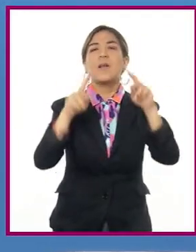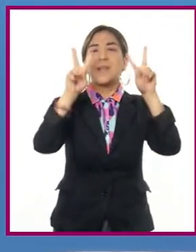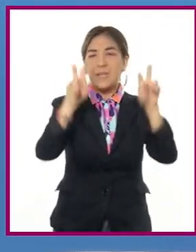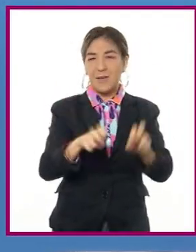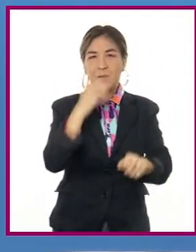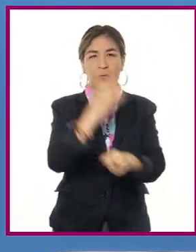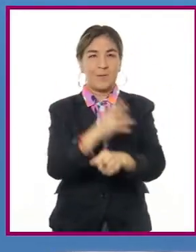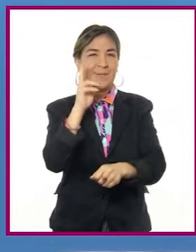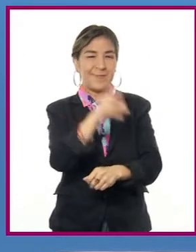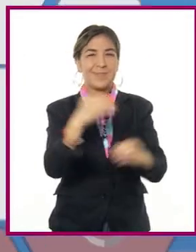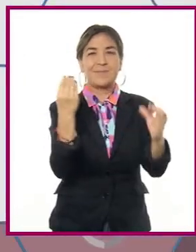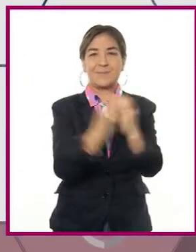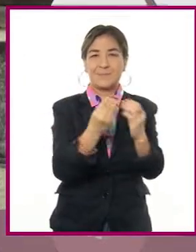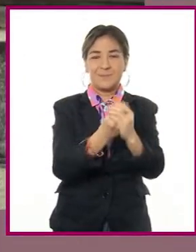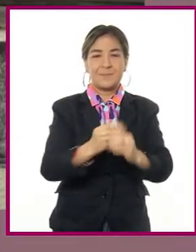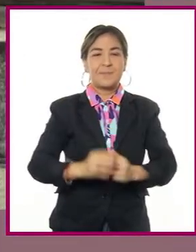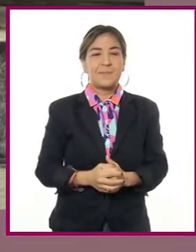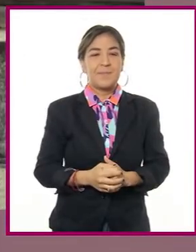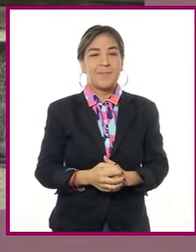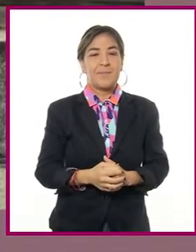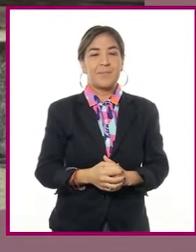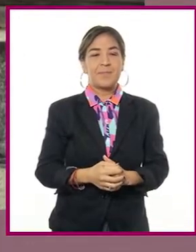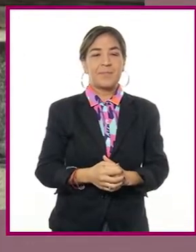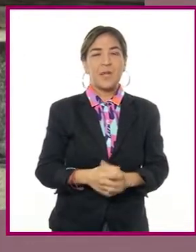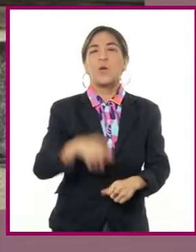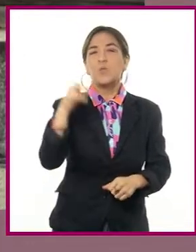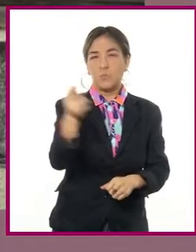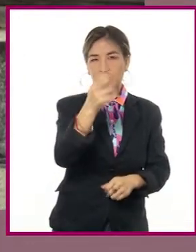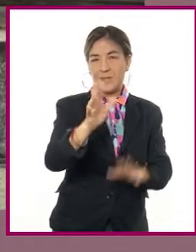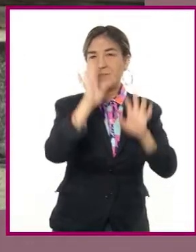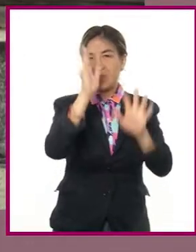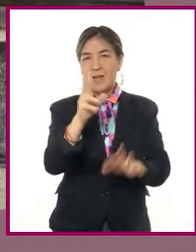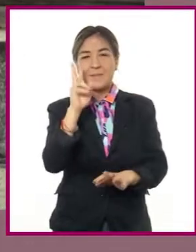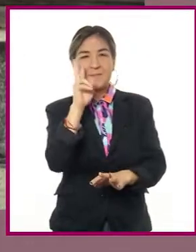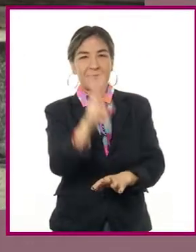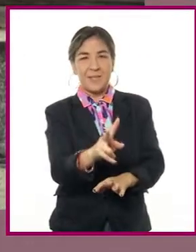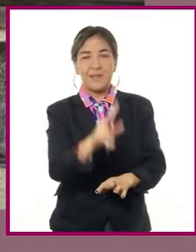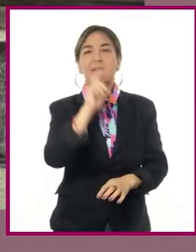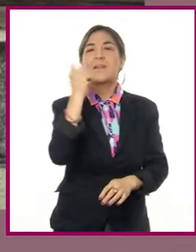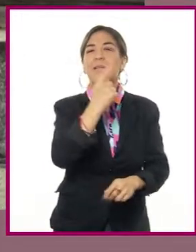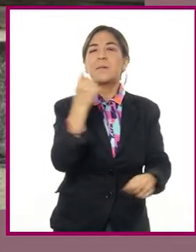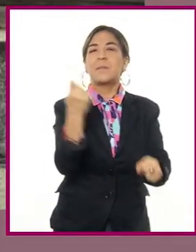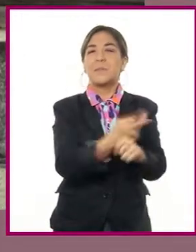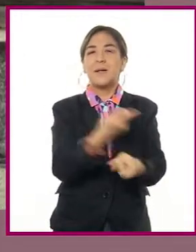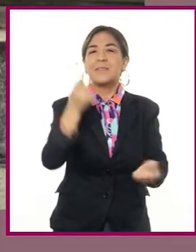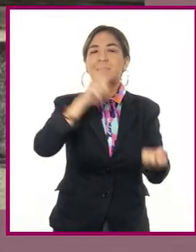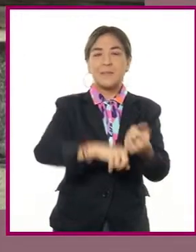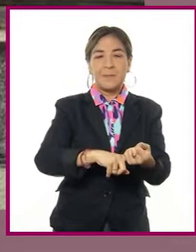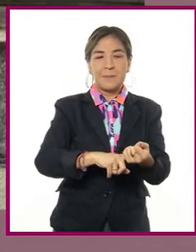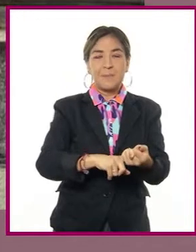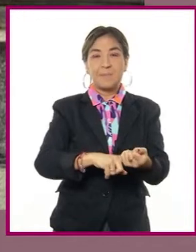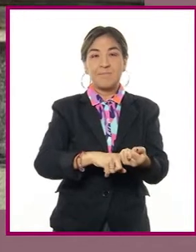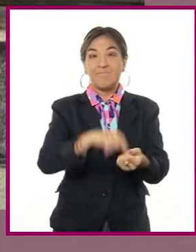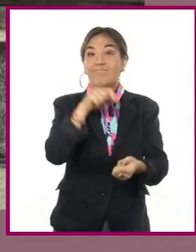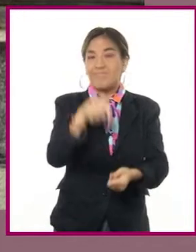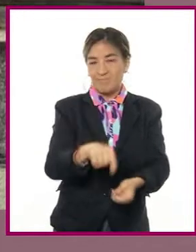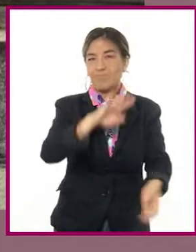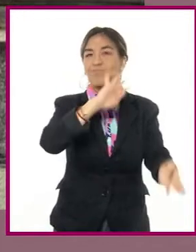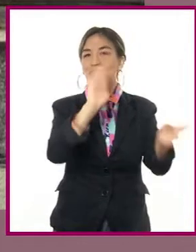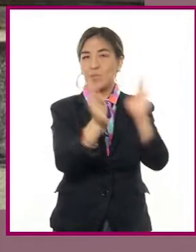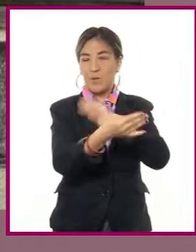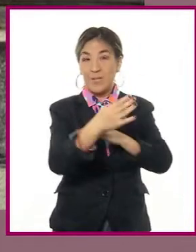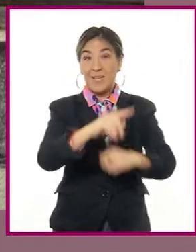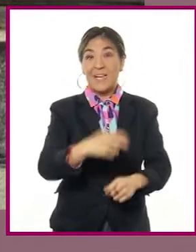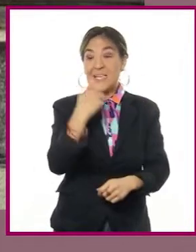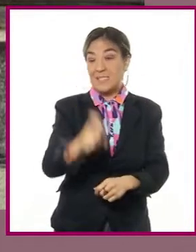abordaremos en esta sesión. Ya ustedes vieron lo que sucedió en el mundo después de